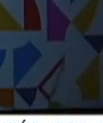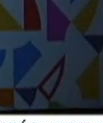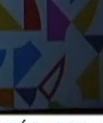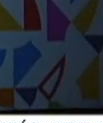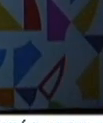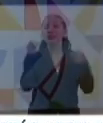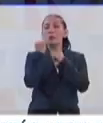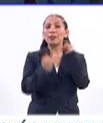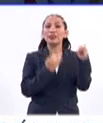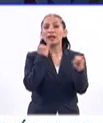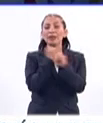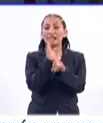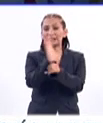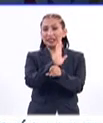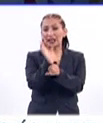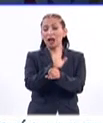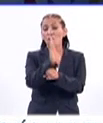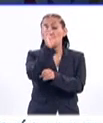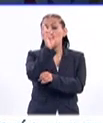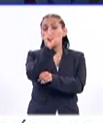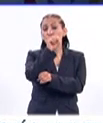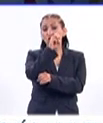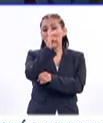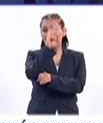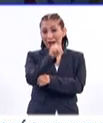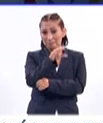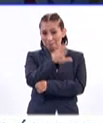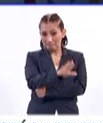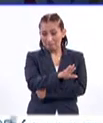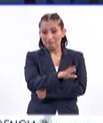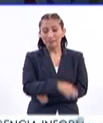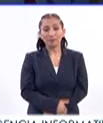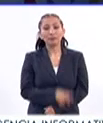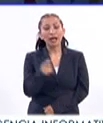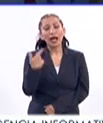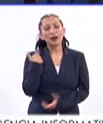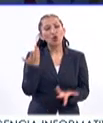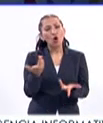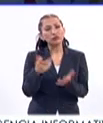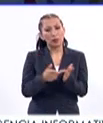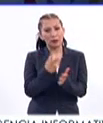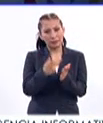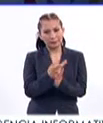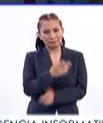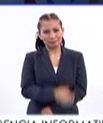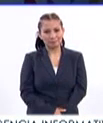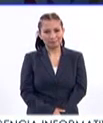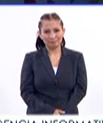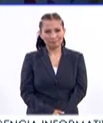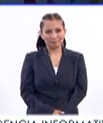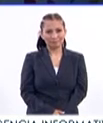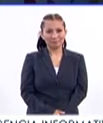El Festival Internacional de Cine de la Universidad Nacional Autónoma de México celebra una nueva edición.